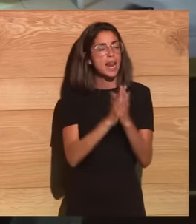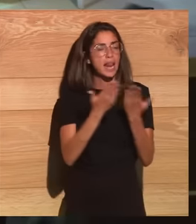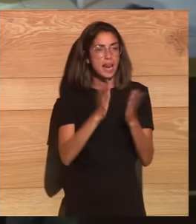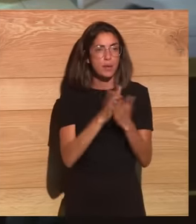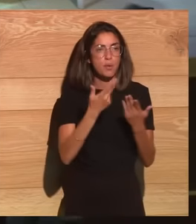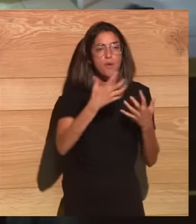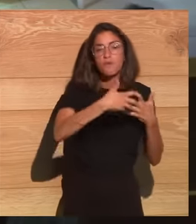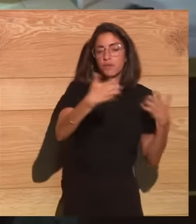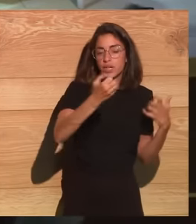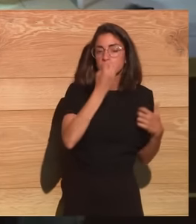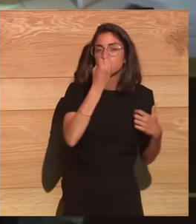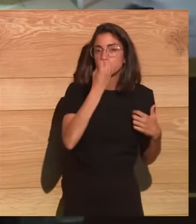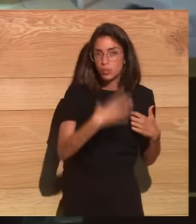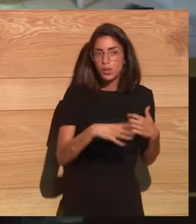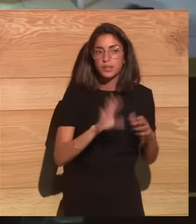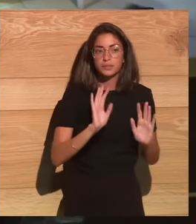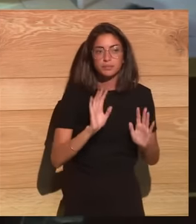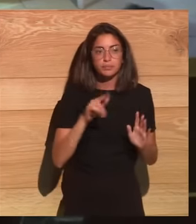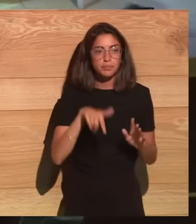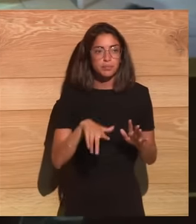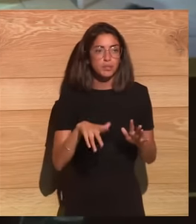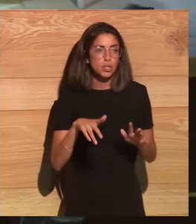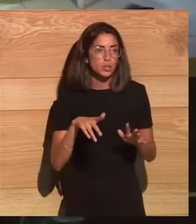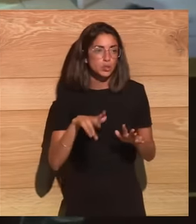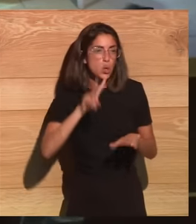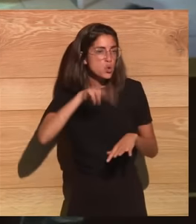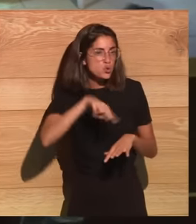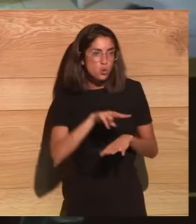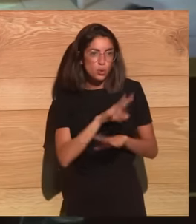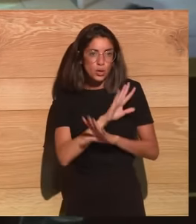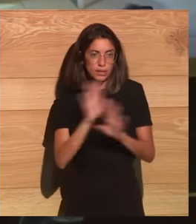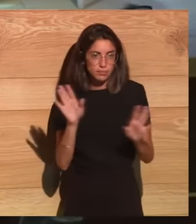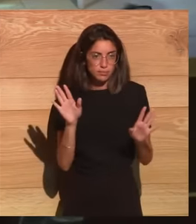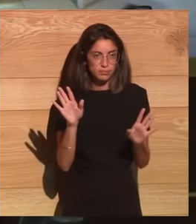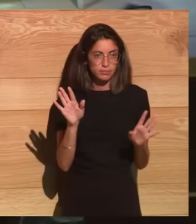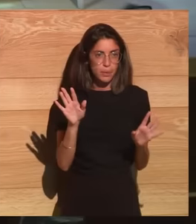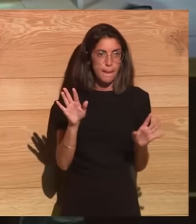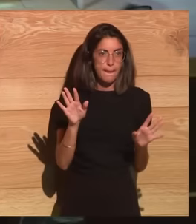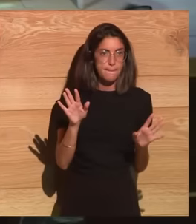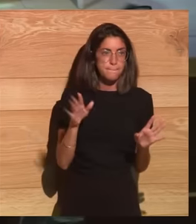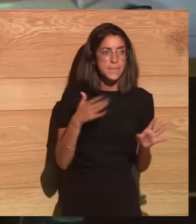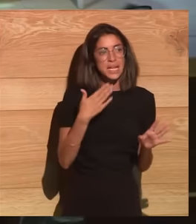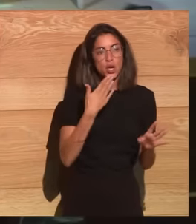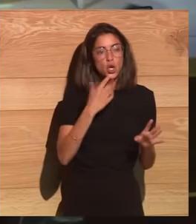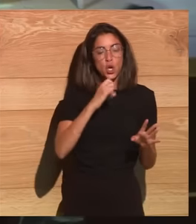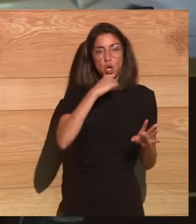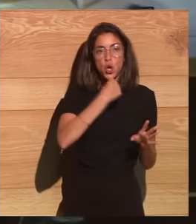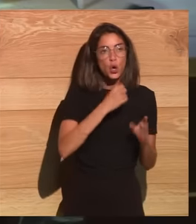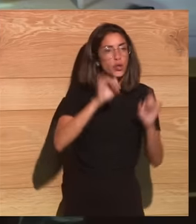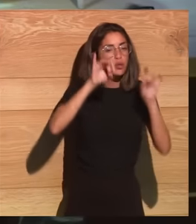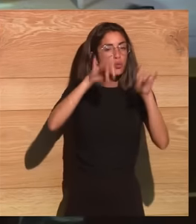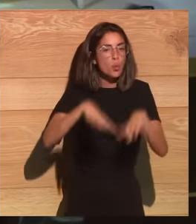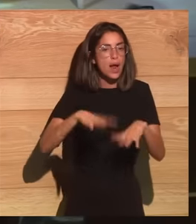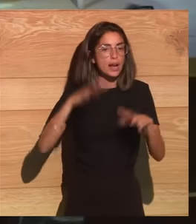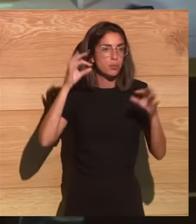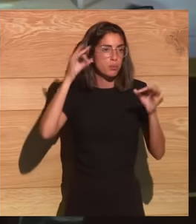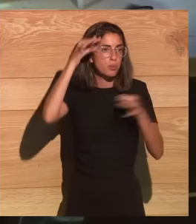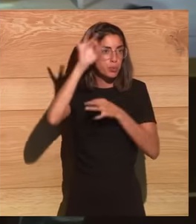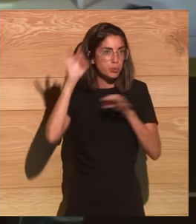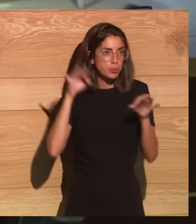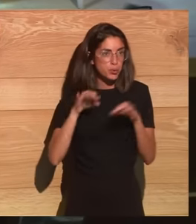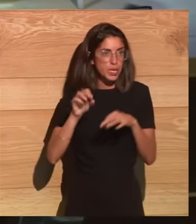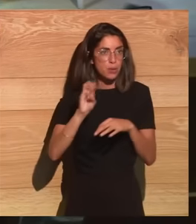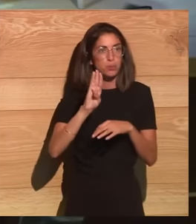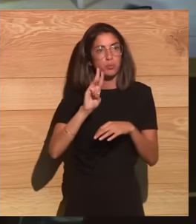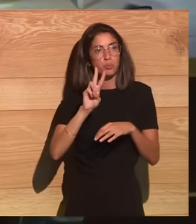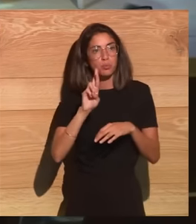una fiesta y te echan purpurina. Eso no ocurre nunca. Eso no ha ocurrido jamás. El odio es como la purpurina. Sí, el odio no es nada. En mitad de una fiesta.